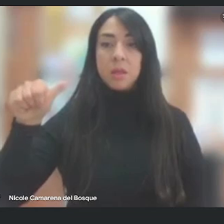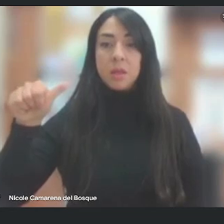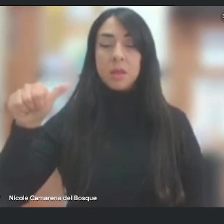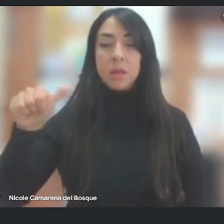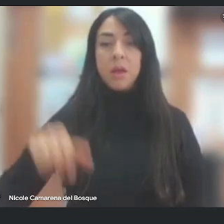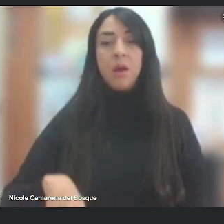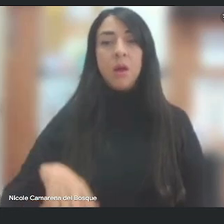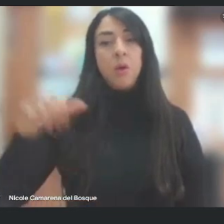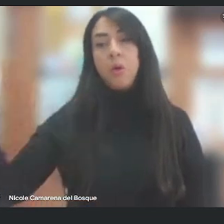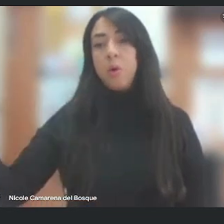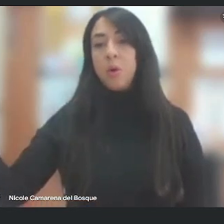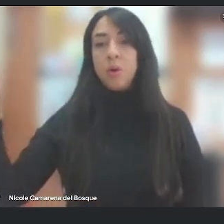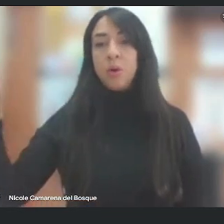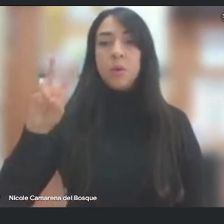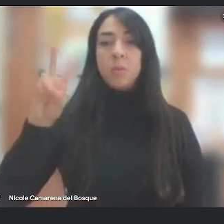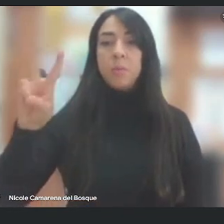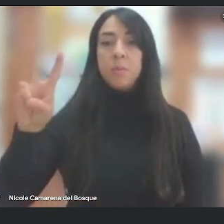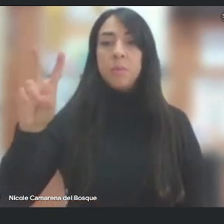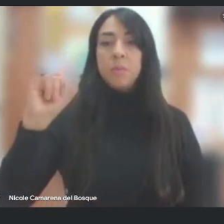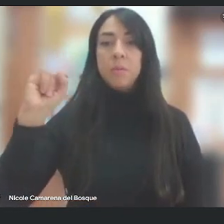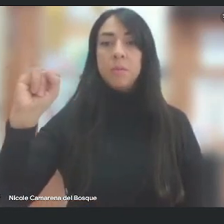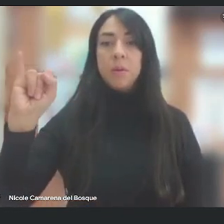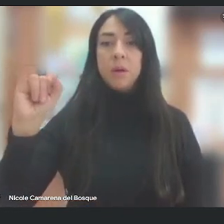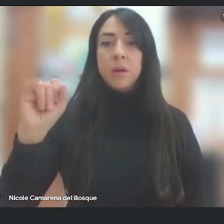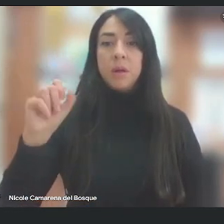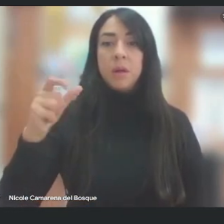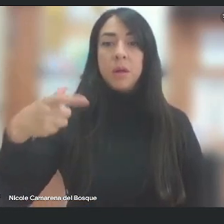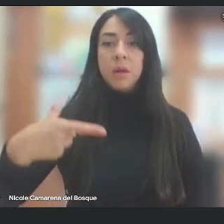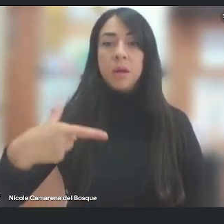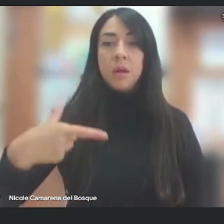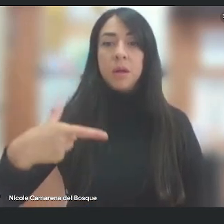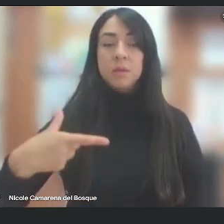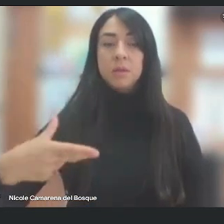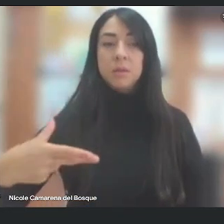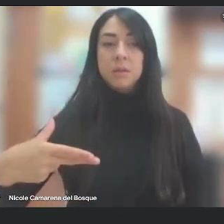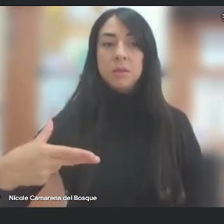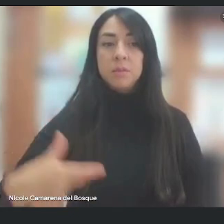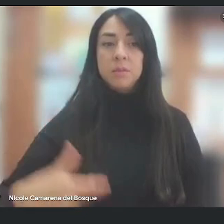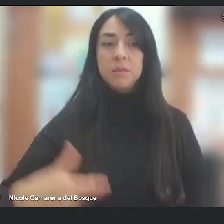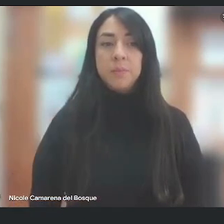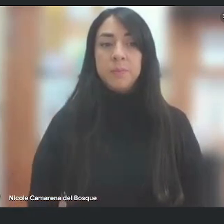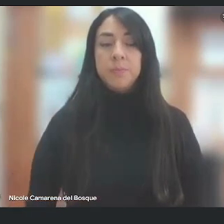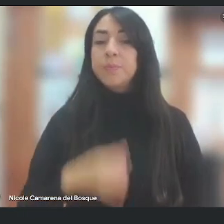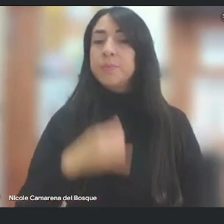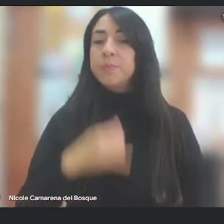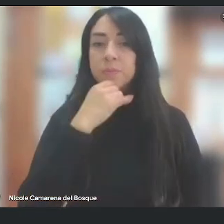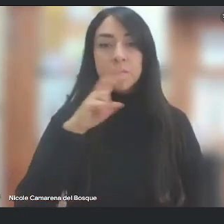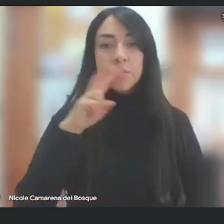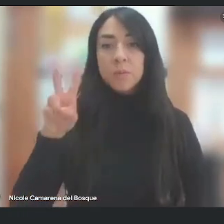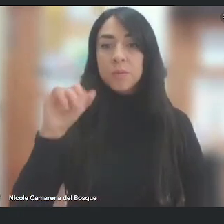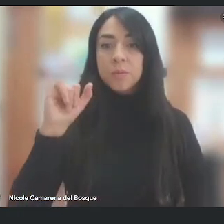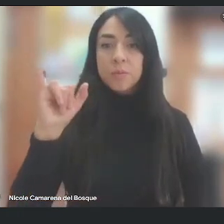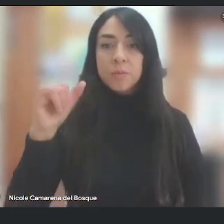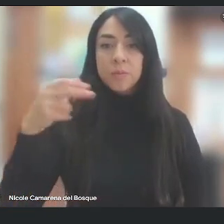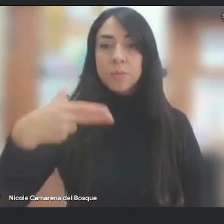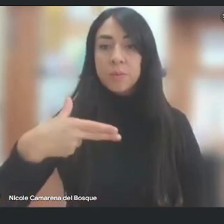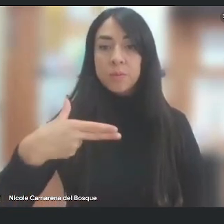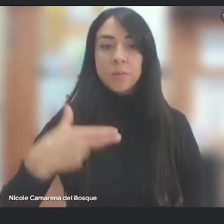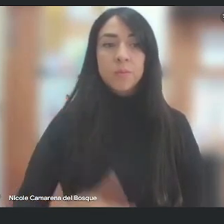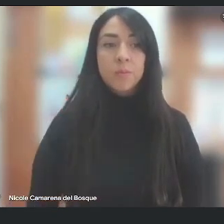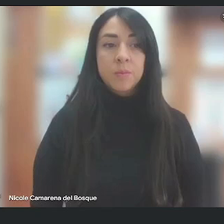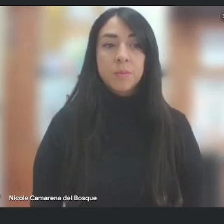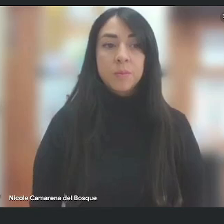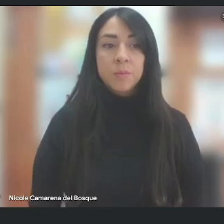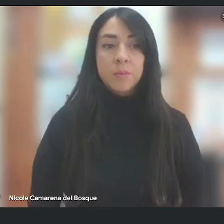oportuna sobre la prevención de embarazos no deseados ni planeados. Dar métodos anticonceptivos